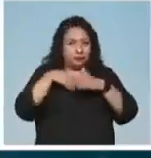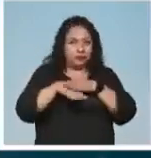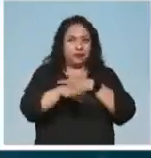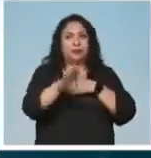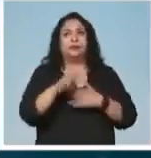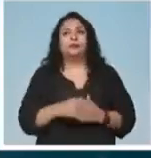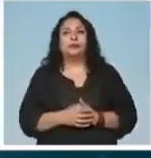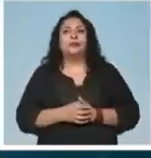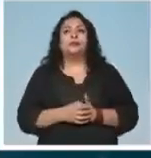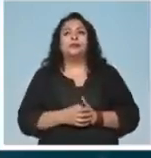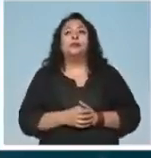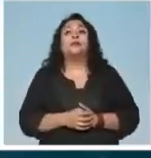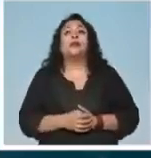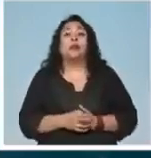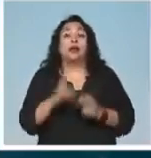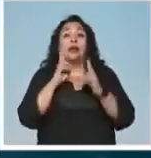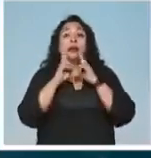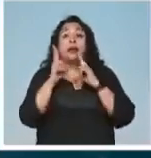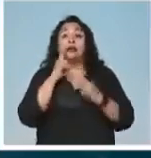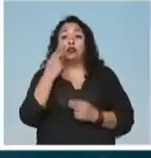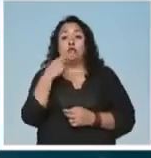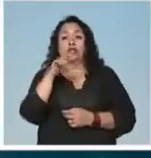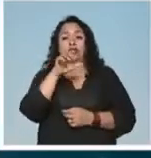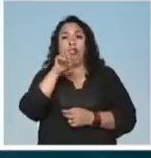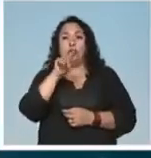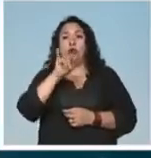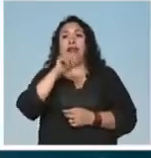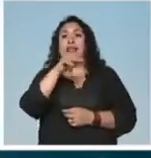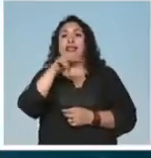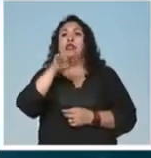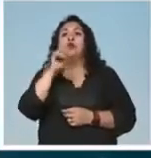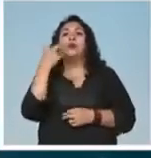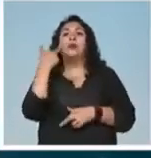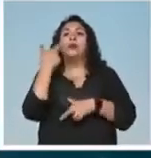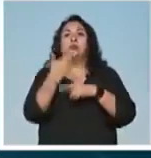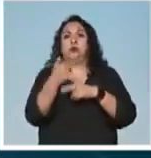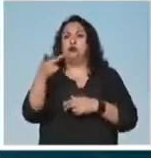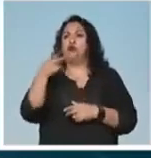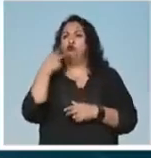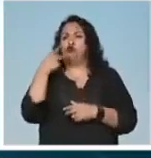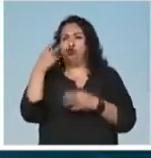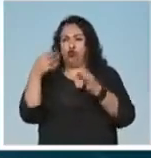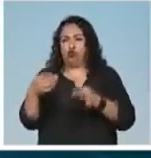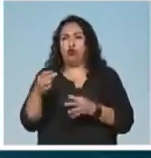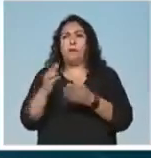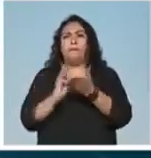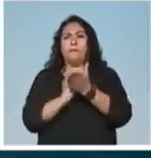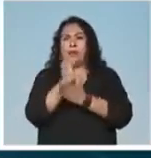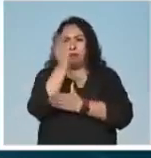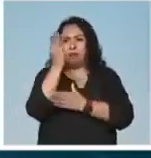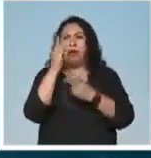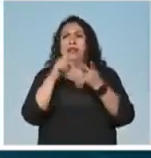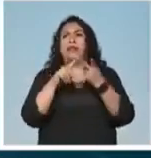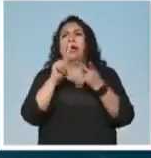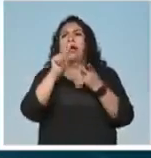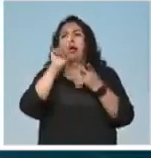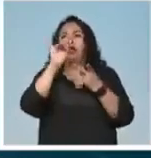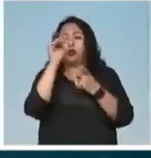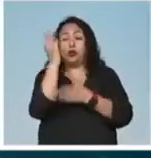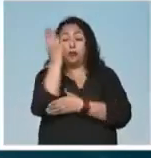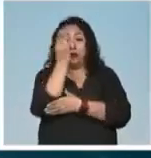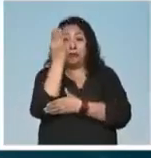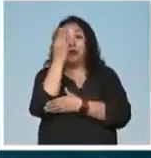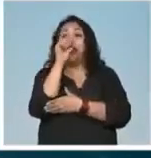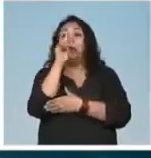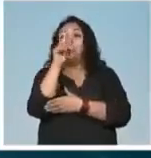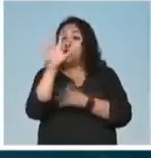inmersivo. La narración en náhuatl y ñañú está a cargo de hablantes nativos de Milpalta y Actopan, con los que la producción